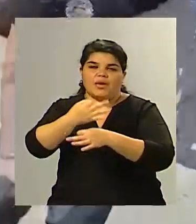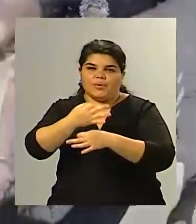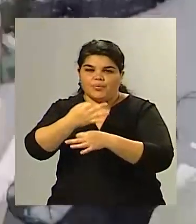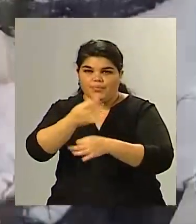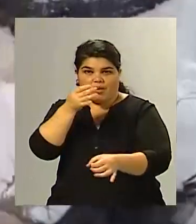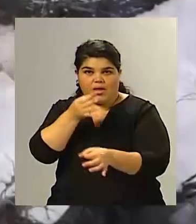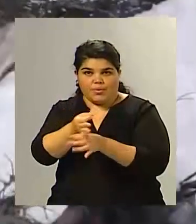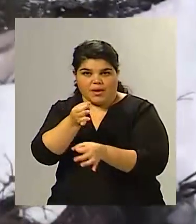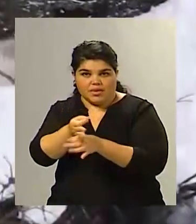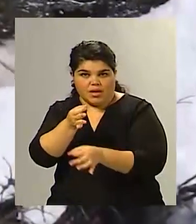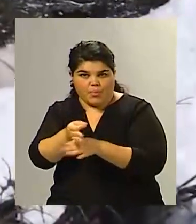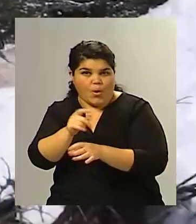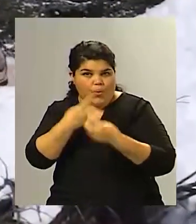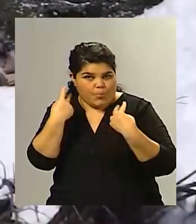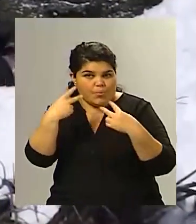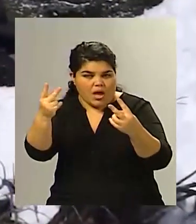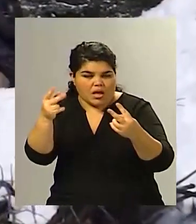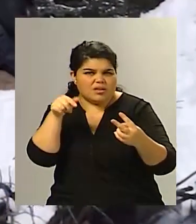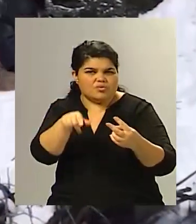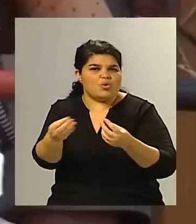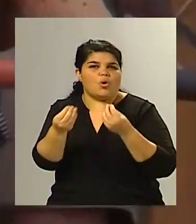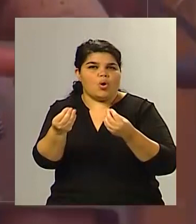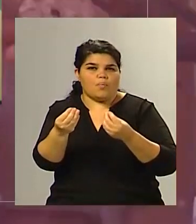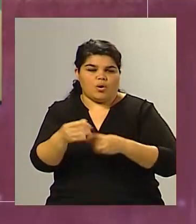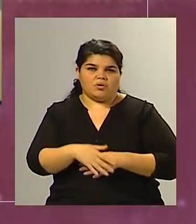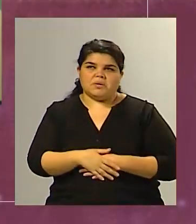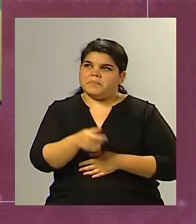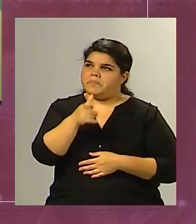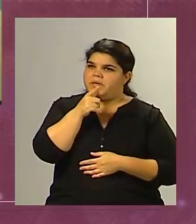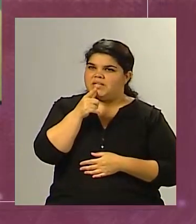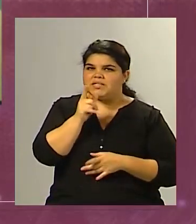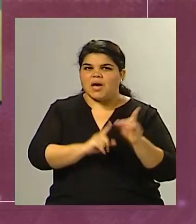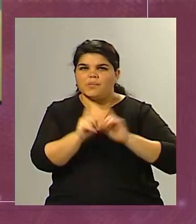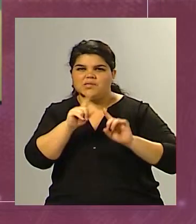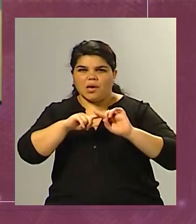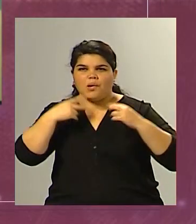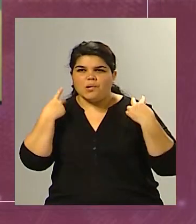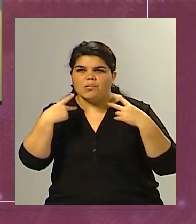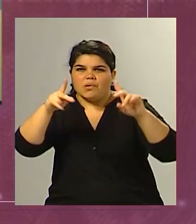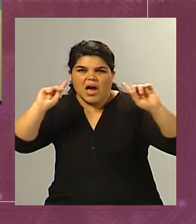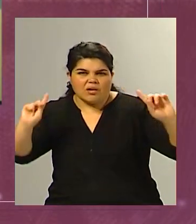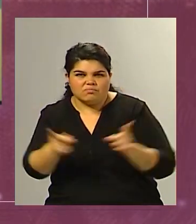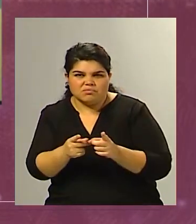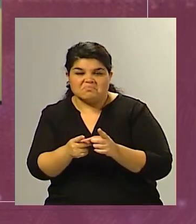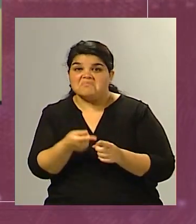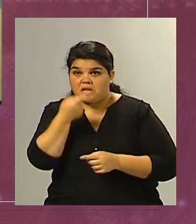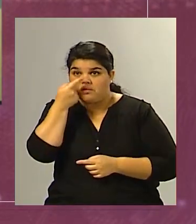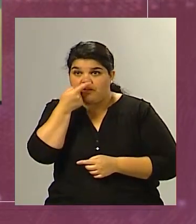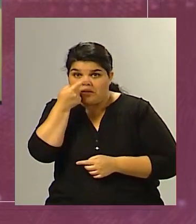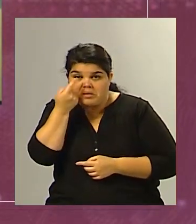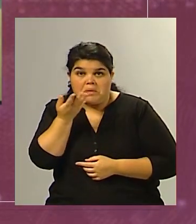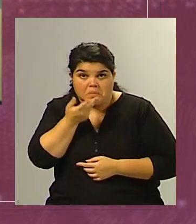teniendo en cuenta que por ahí el viaje es más para cerrar un año, sería divertirse, ¿lo toman como opción? A mí me parece sumamente interesante, pero